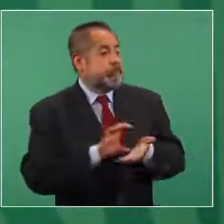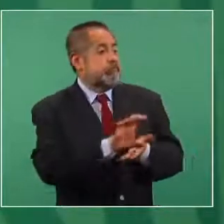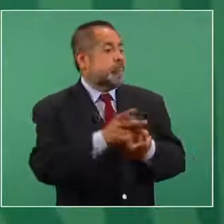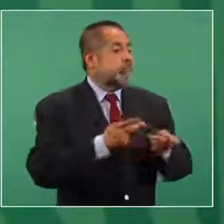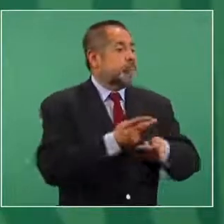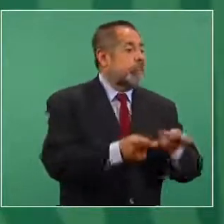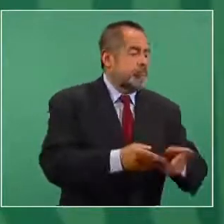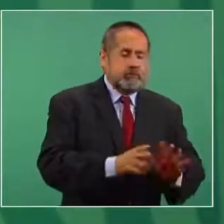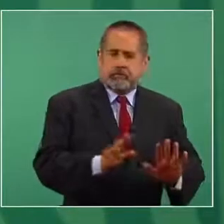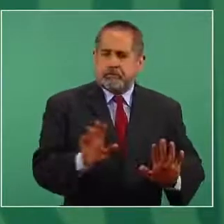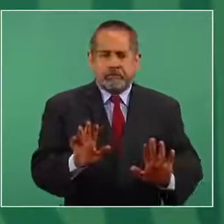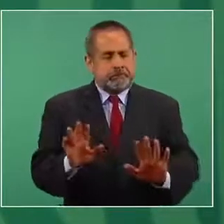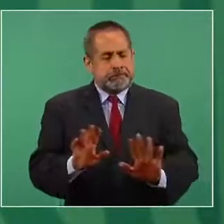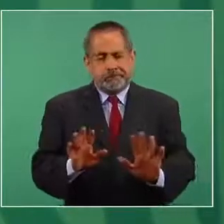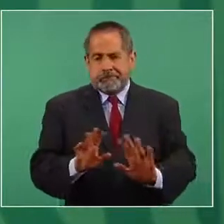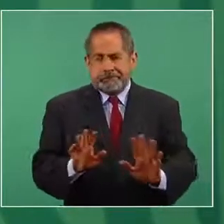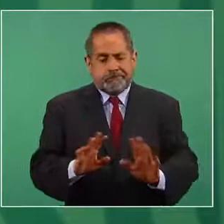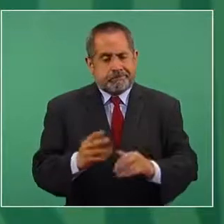como se hacía antes